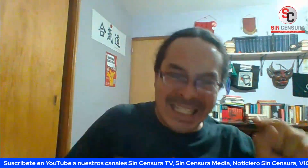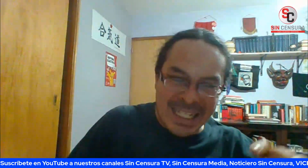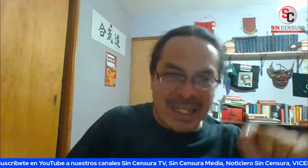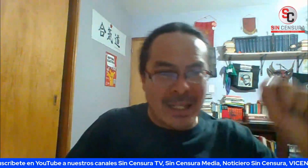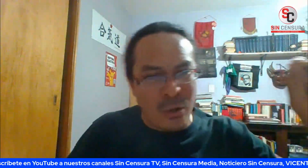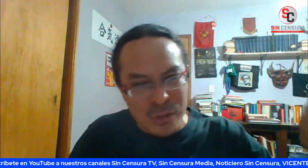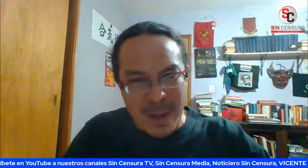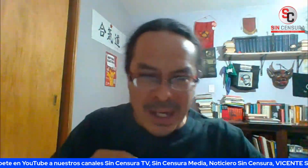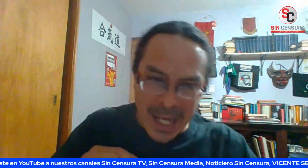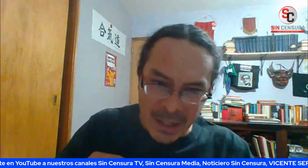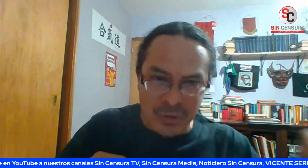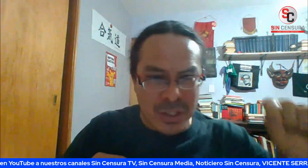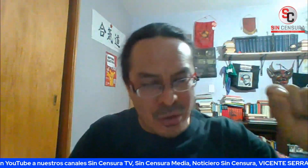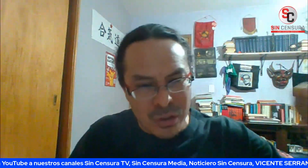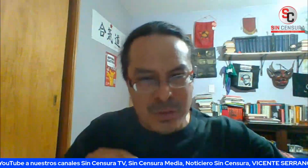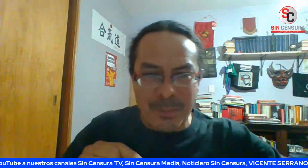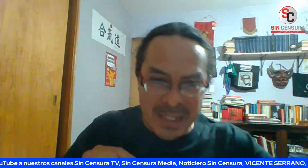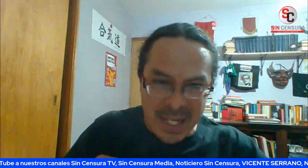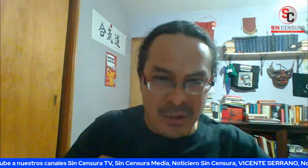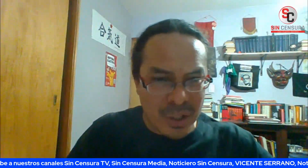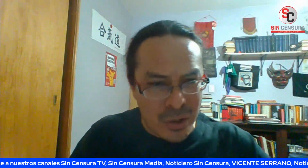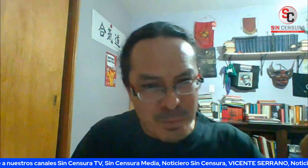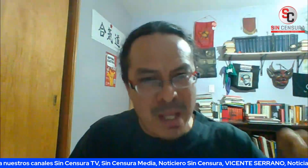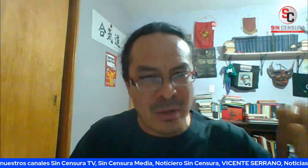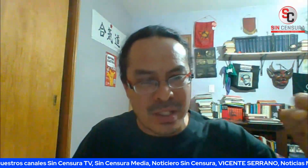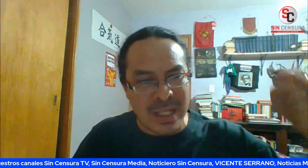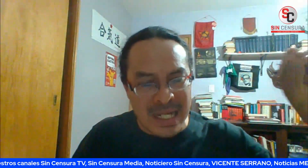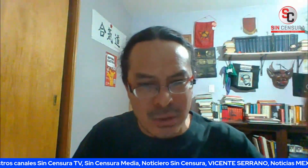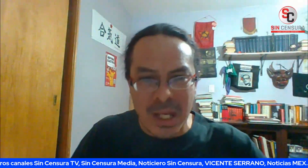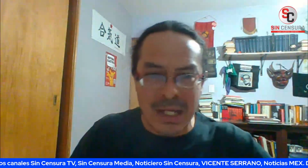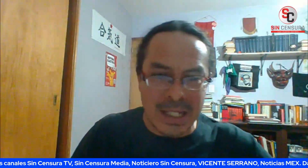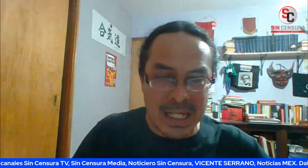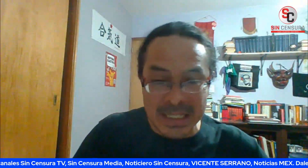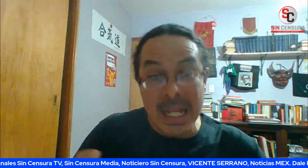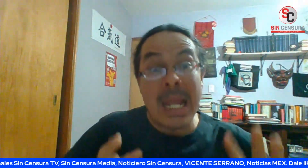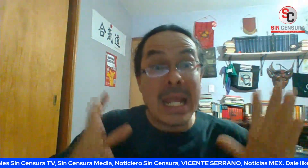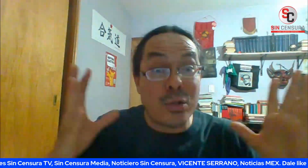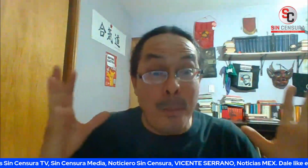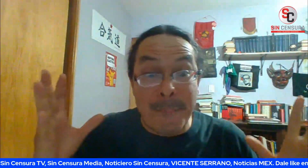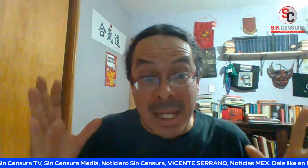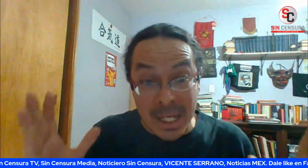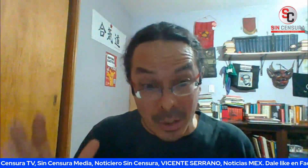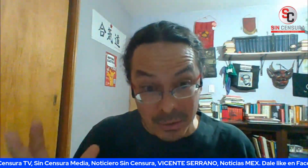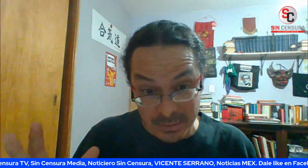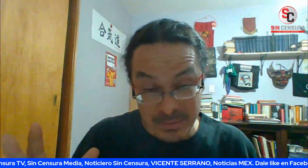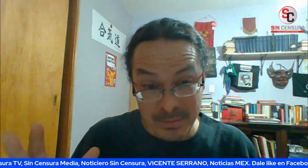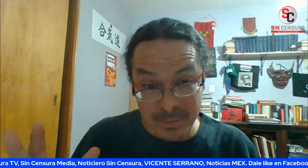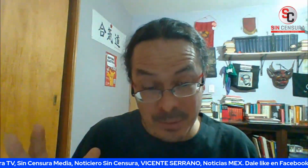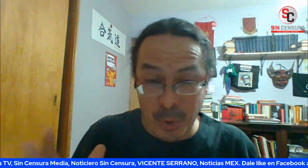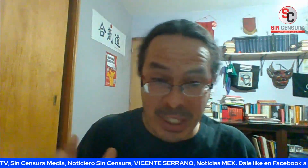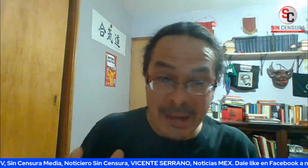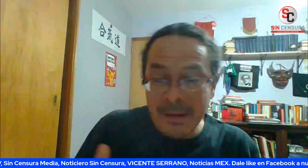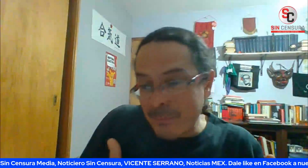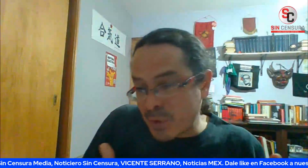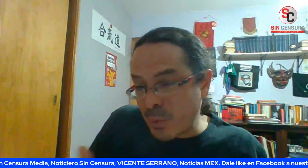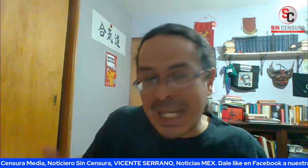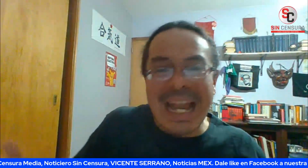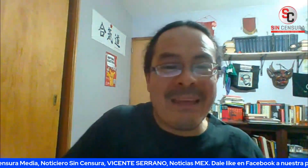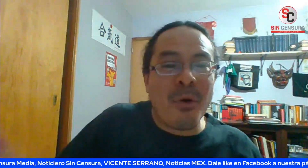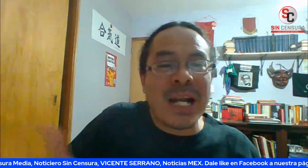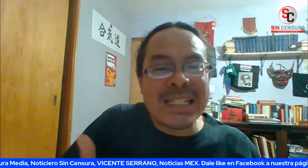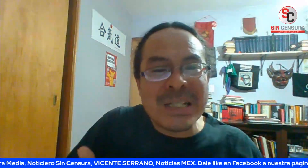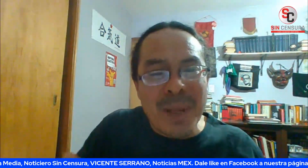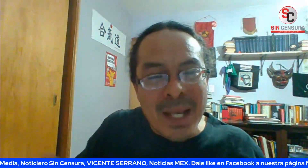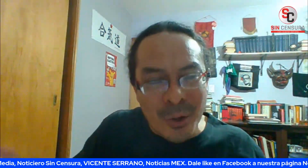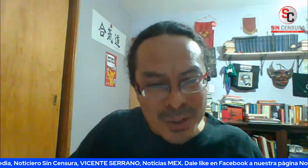sea títere de los banqueros, de los empresarios de los medios y de las oligarquías es un peligro, ¿no? ¿Por qué? Pues porque